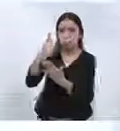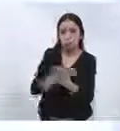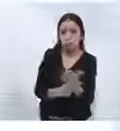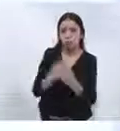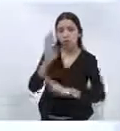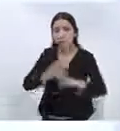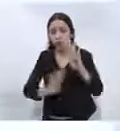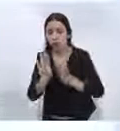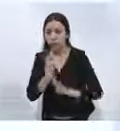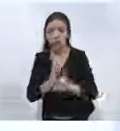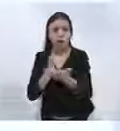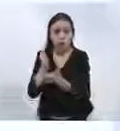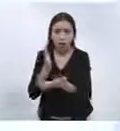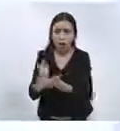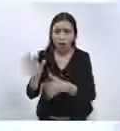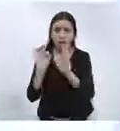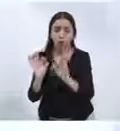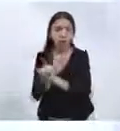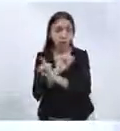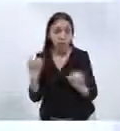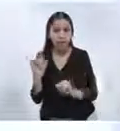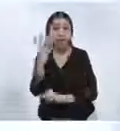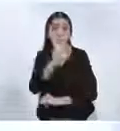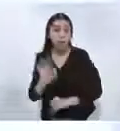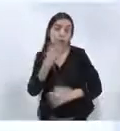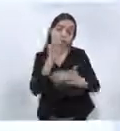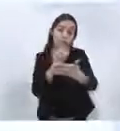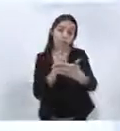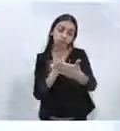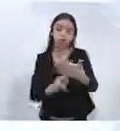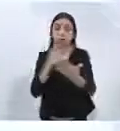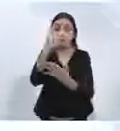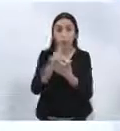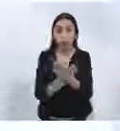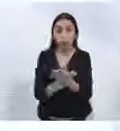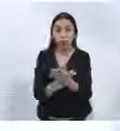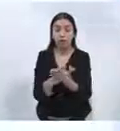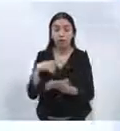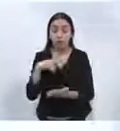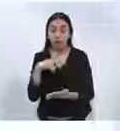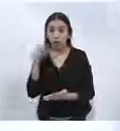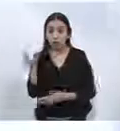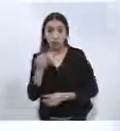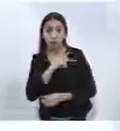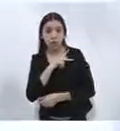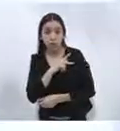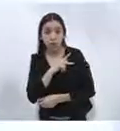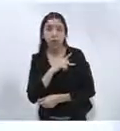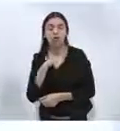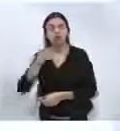le ayudamos a terminar o leemos el proyecto que ellos tienen. Les acompañamos